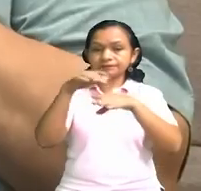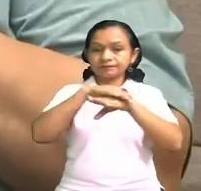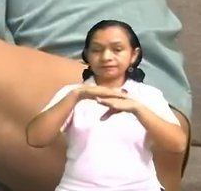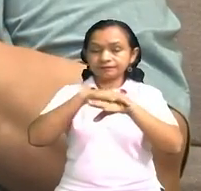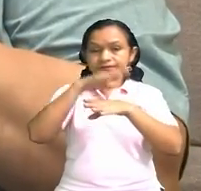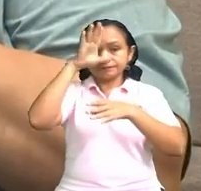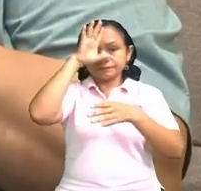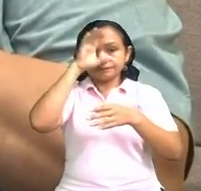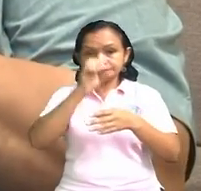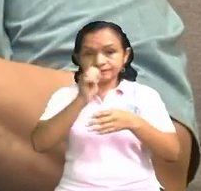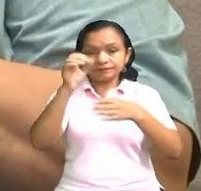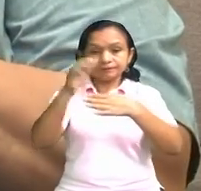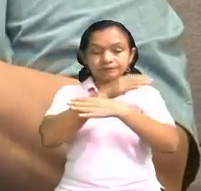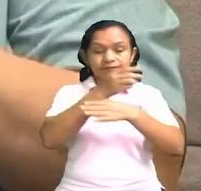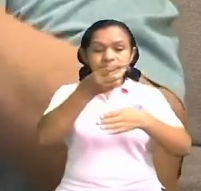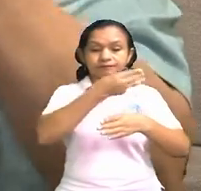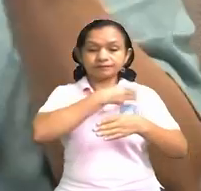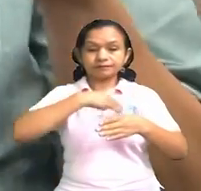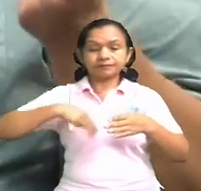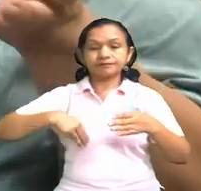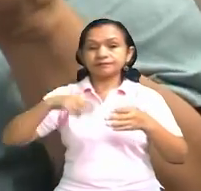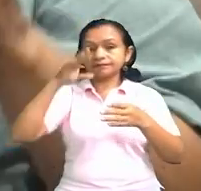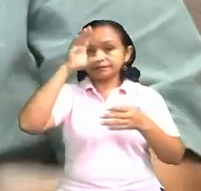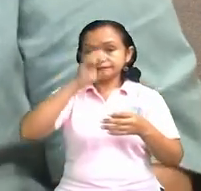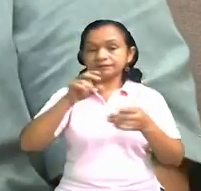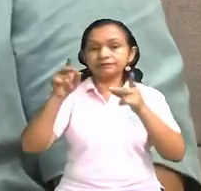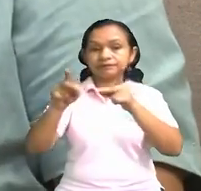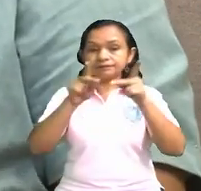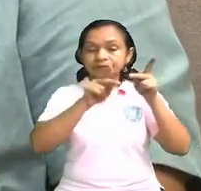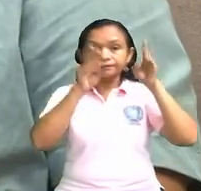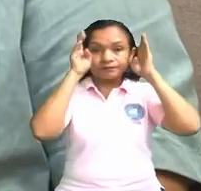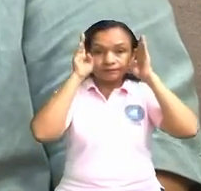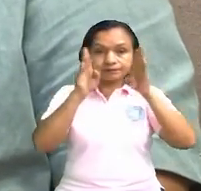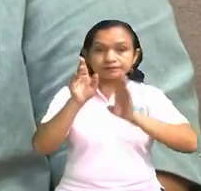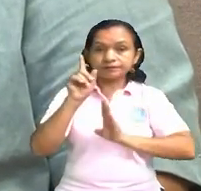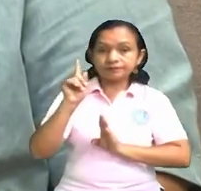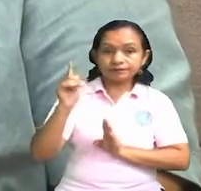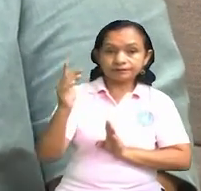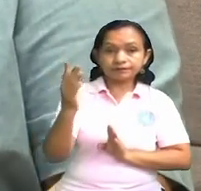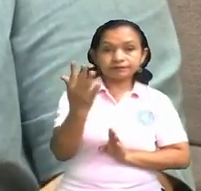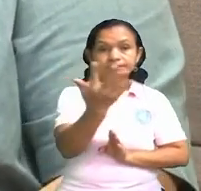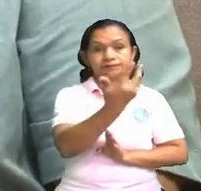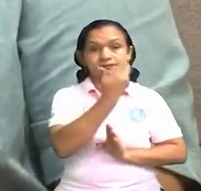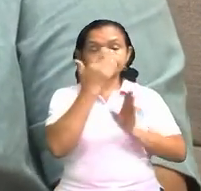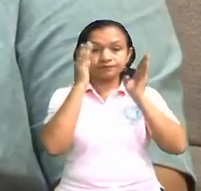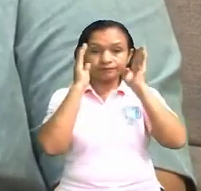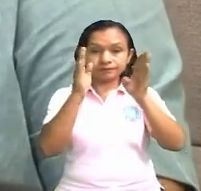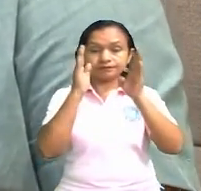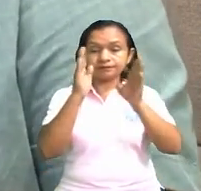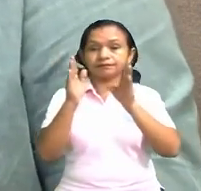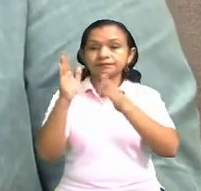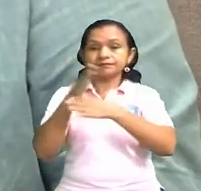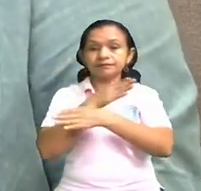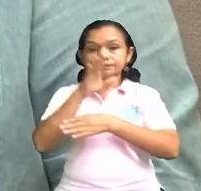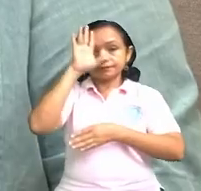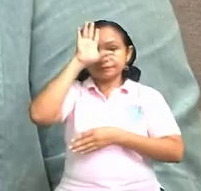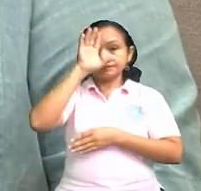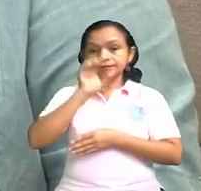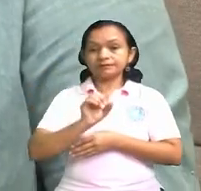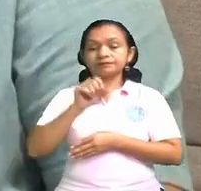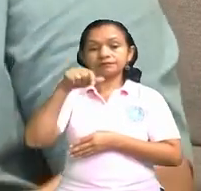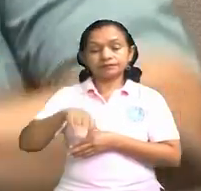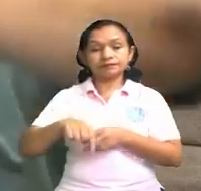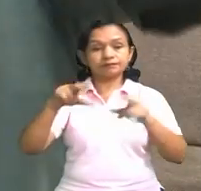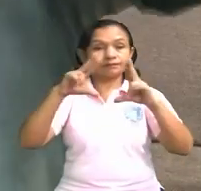consular que tenemos en el Ministerio de Gobernación para atender a todos los agregados consulares acreditados